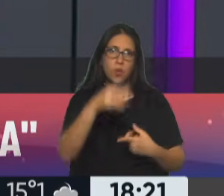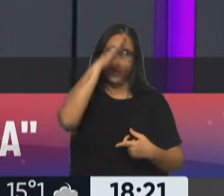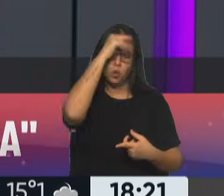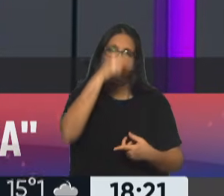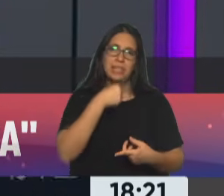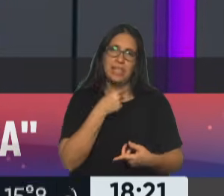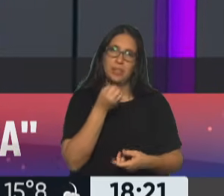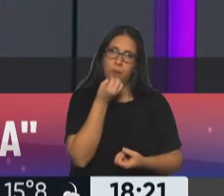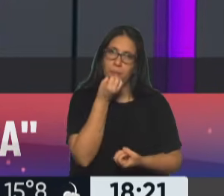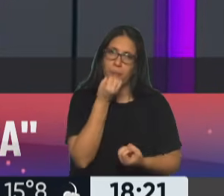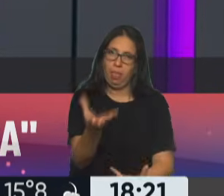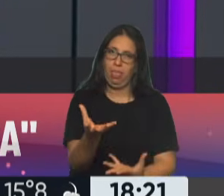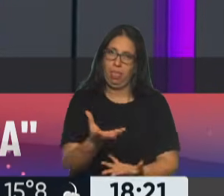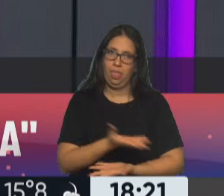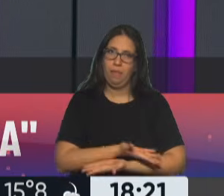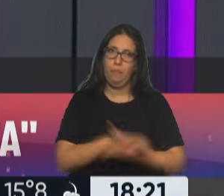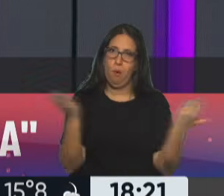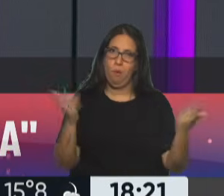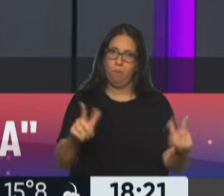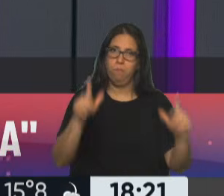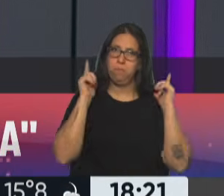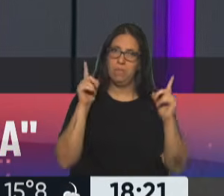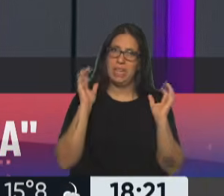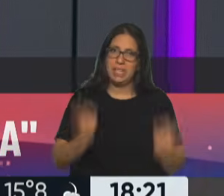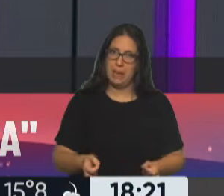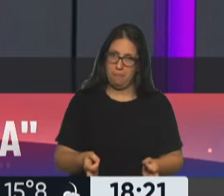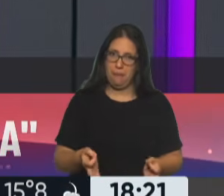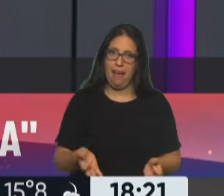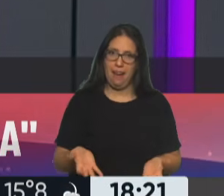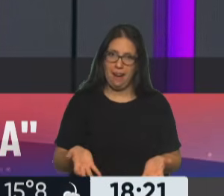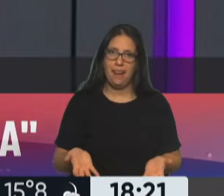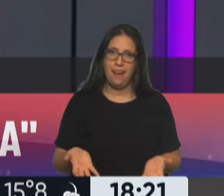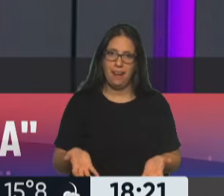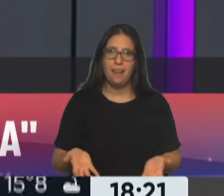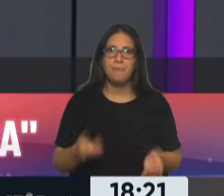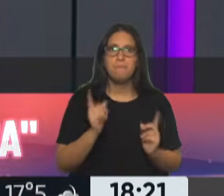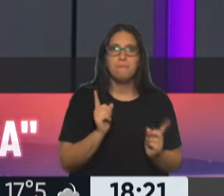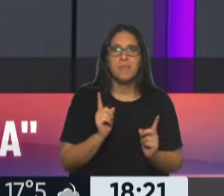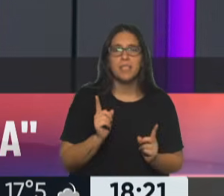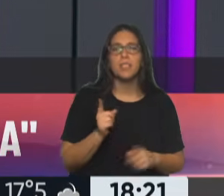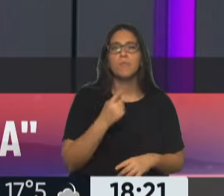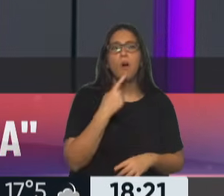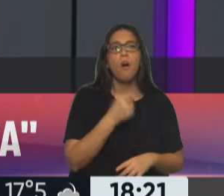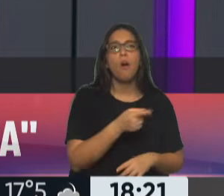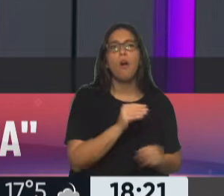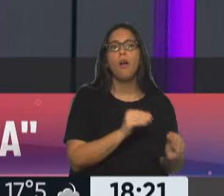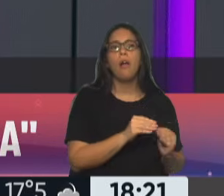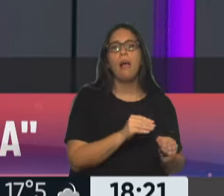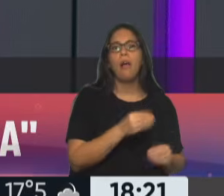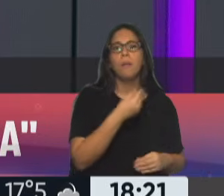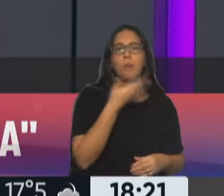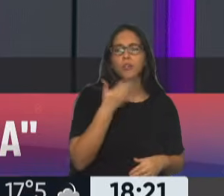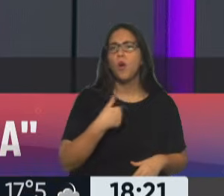conocer esto, ¿no? Porque quiso que trascienda. Sus propios funcionarios lo comunican a un medio y él mismo después dice, sí, fue así, estaba un poco